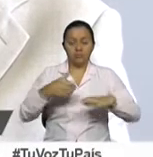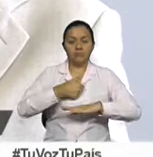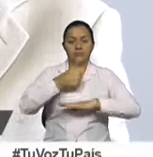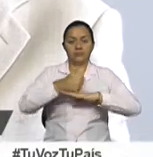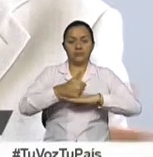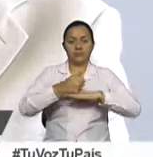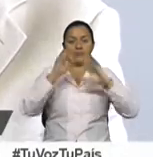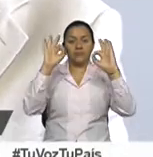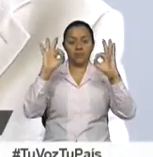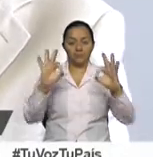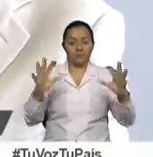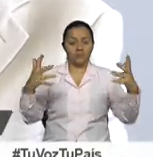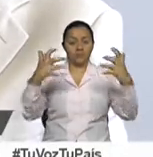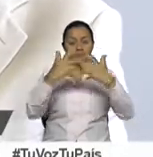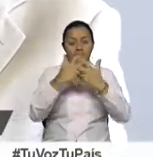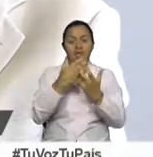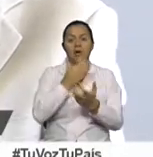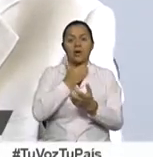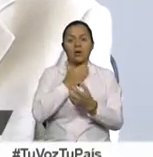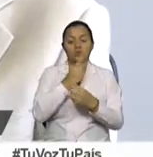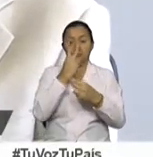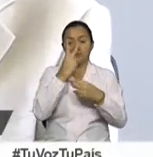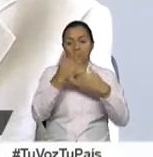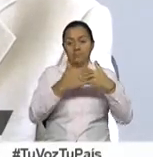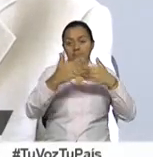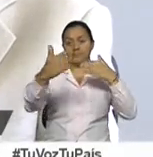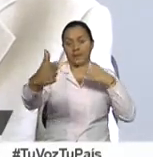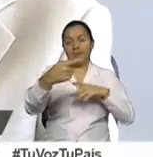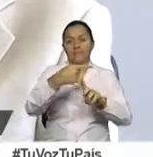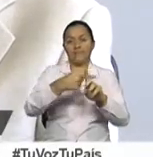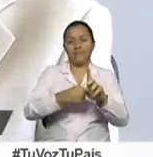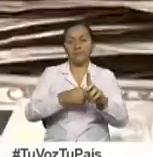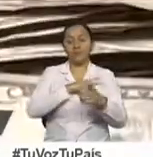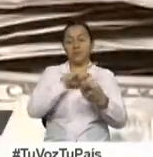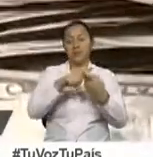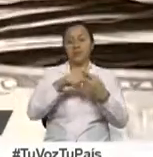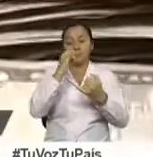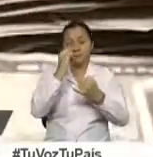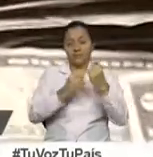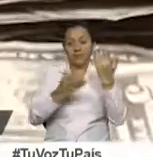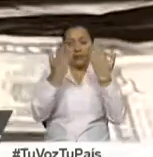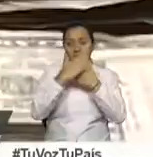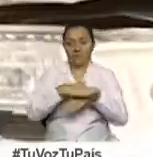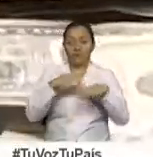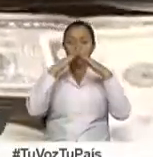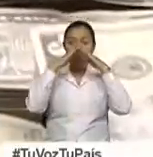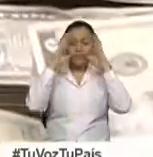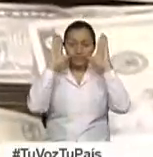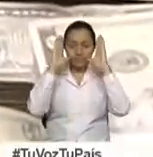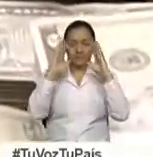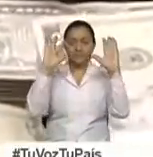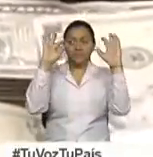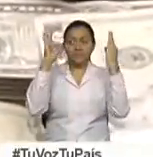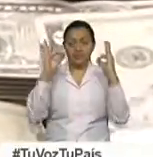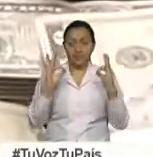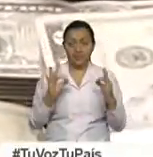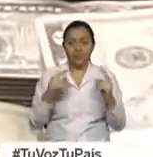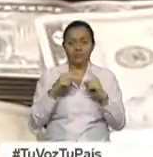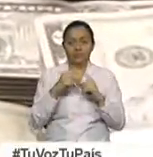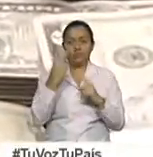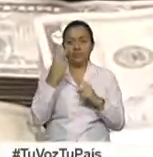ejecución presupuestaria de este agosto y prever los próximos meses que le quedan hasta final del año. En cuanto a la proforma presupuestaria